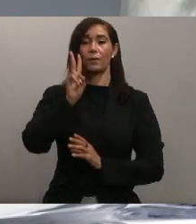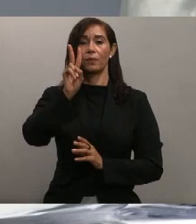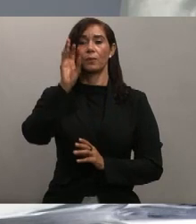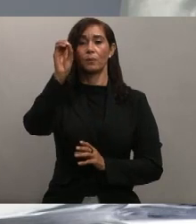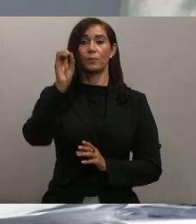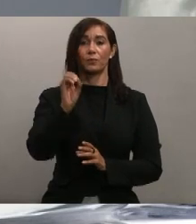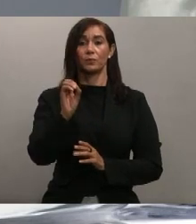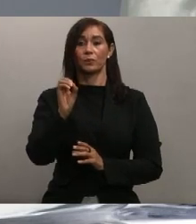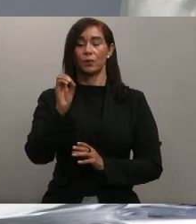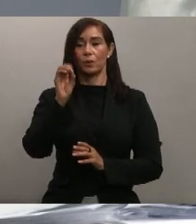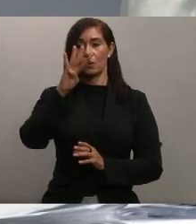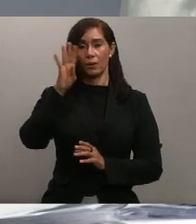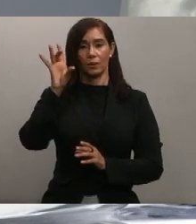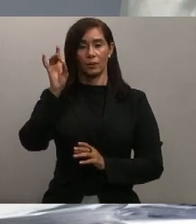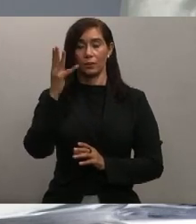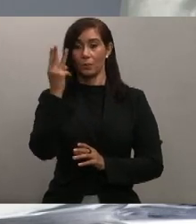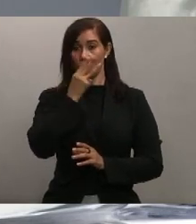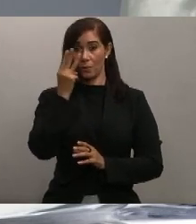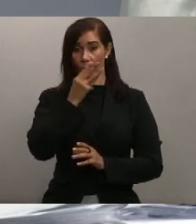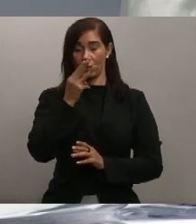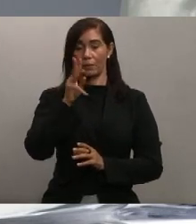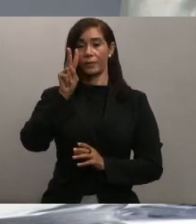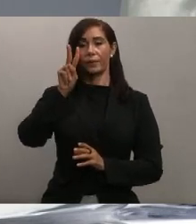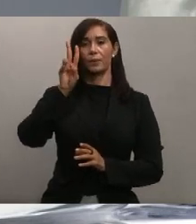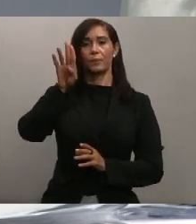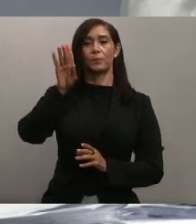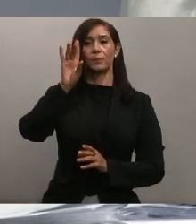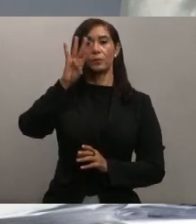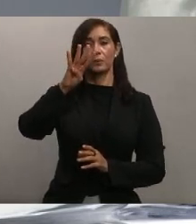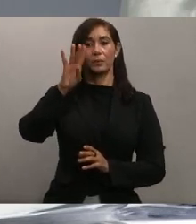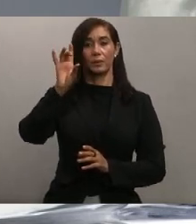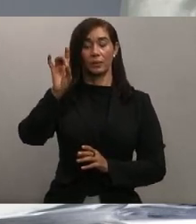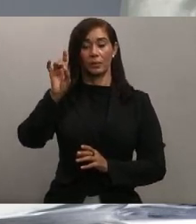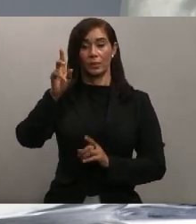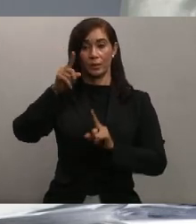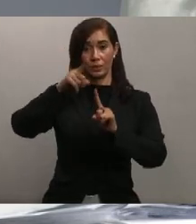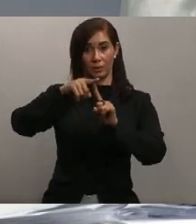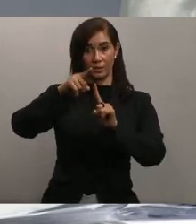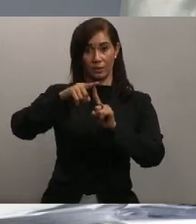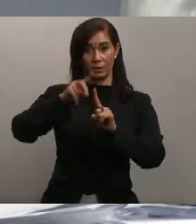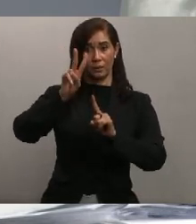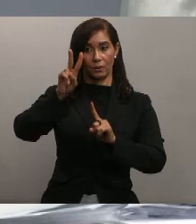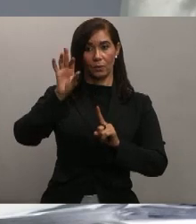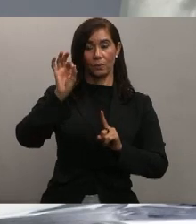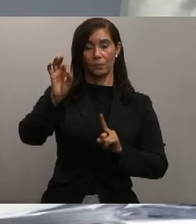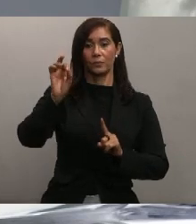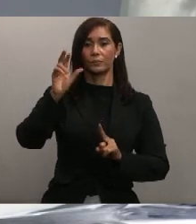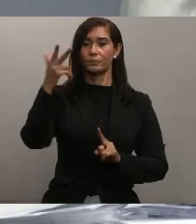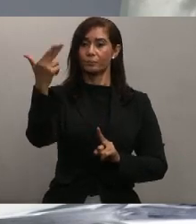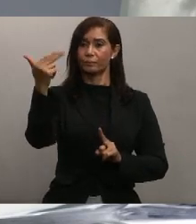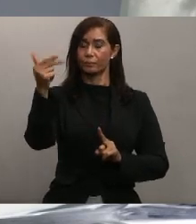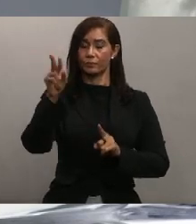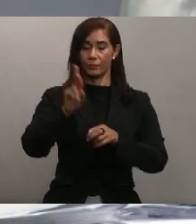2.48% Moca, 2.29% San Cristóbal y 2.13% La Romana.